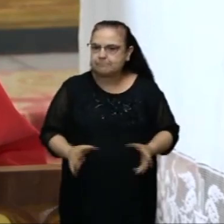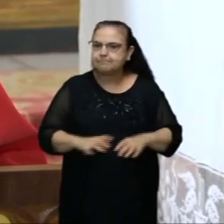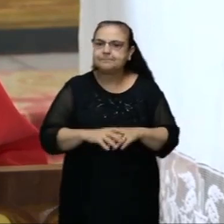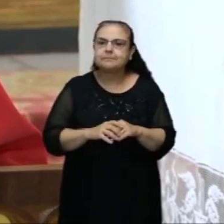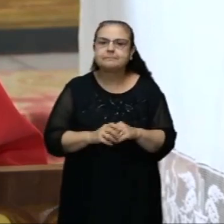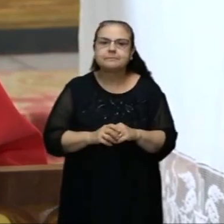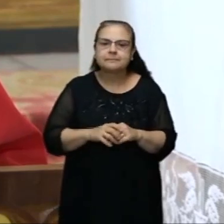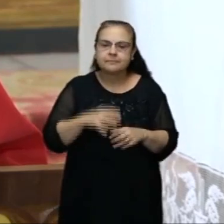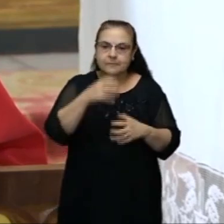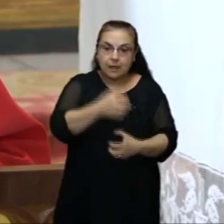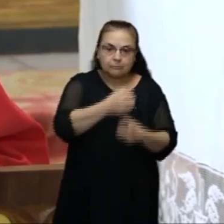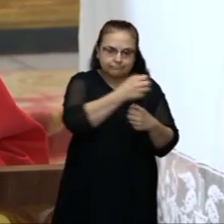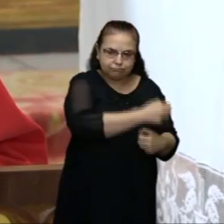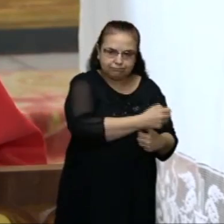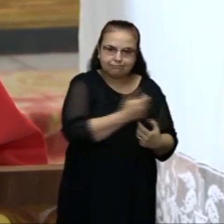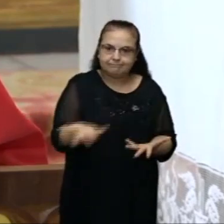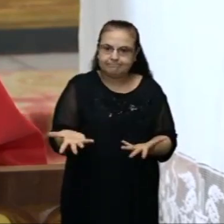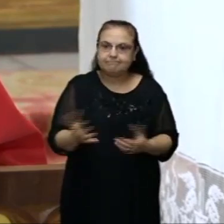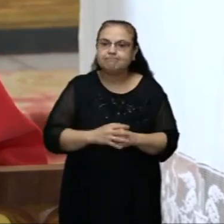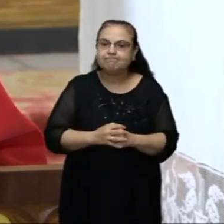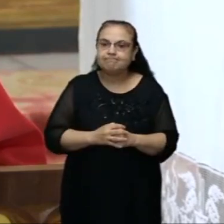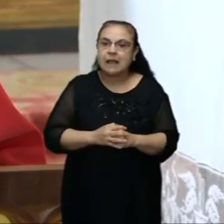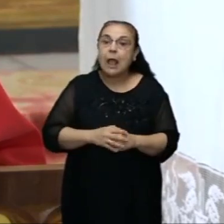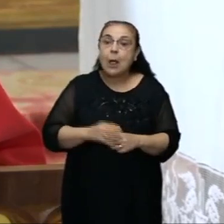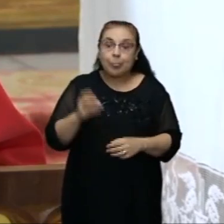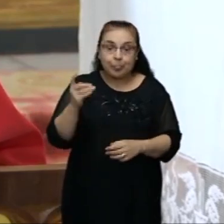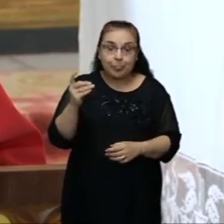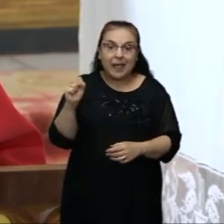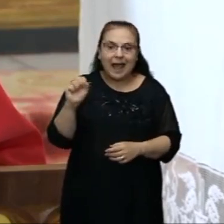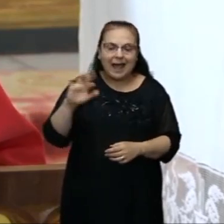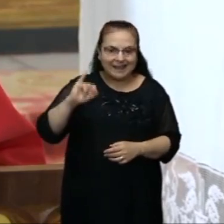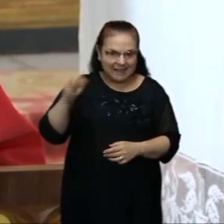el exilio, y Darío es el que,